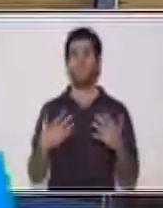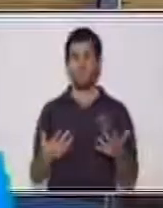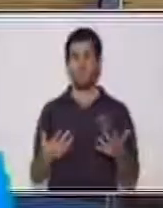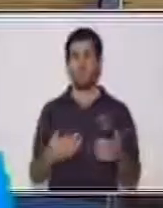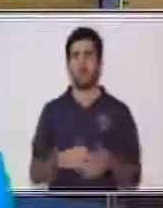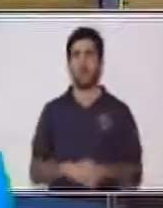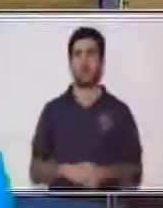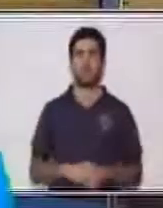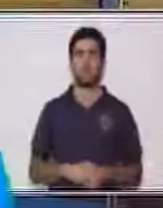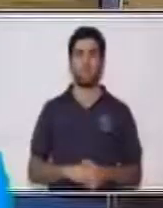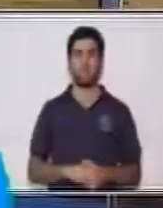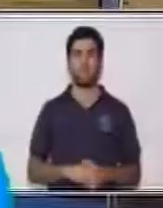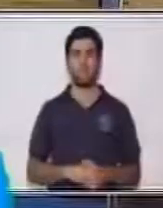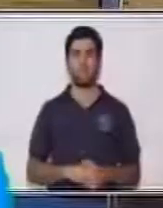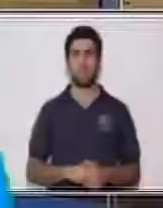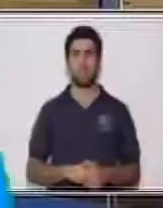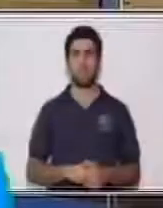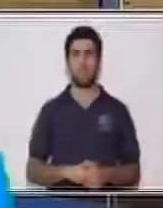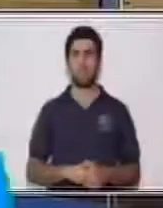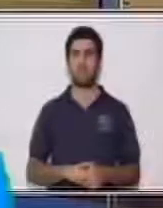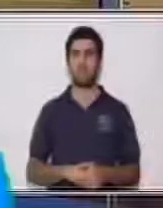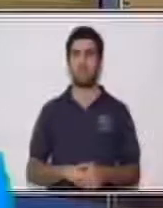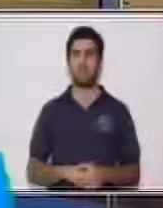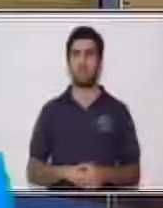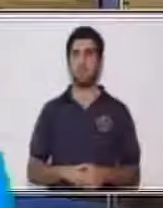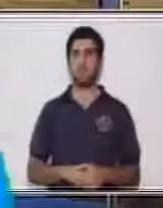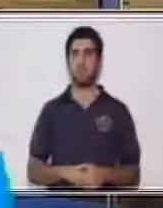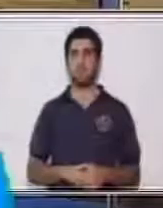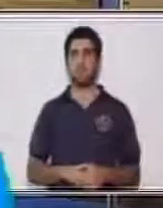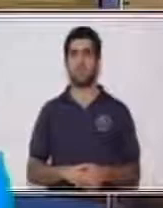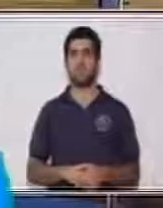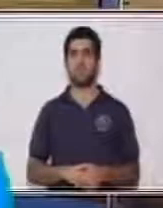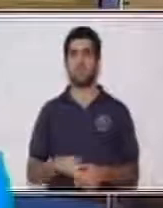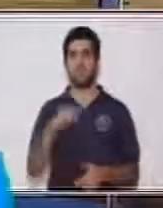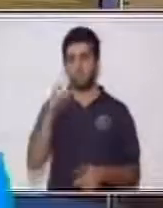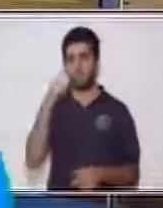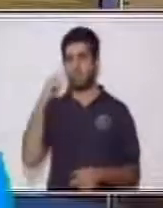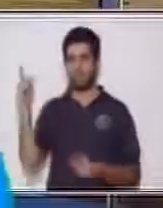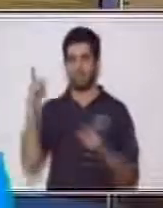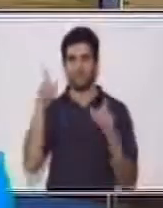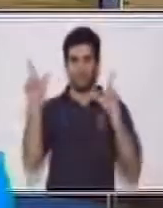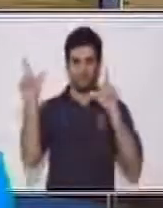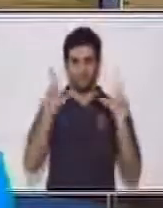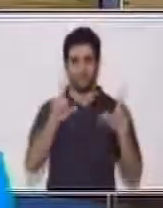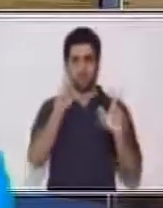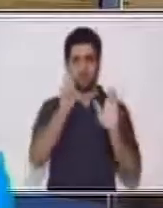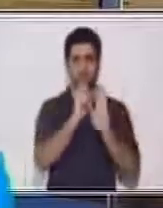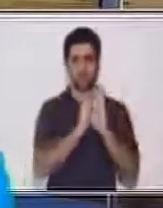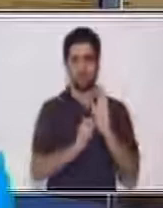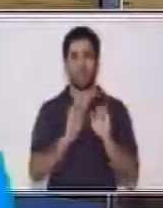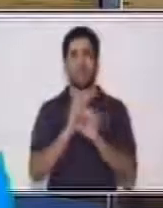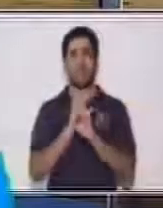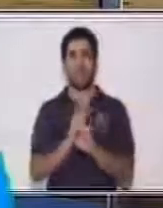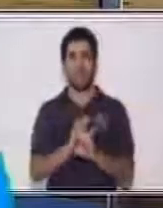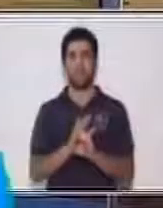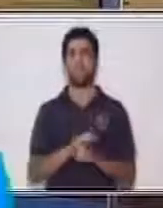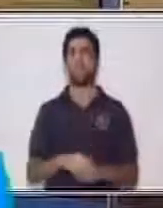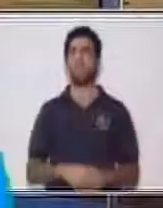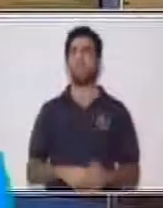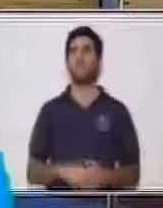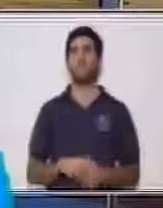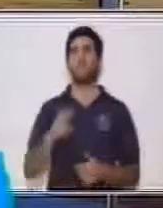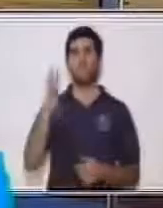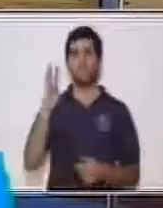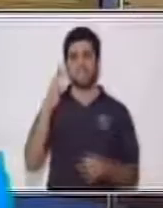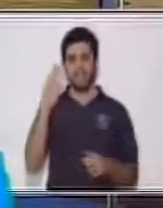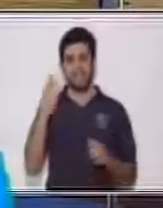ejemplos al momento que estuvimos trabajando. Y tú puedes colocar un ejemplo también. En la tercera sección, vas